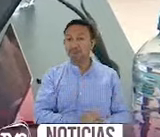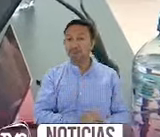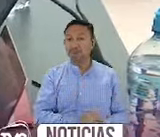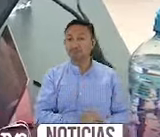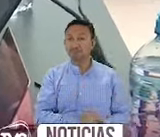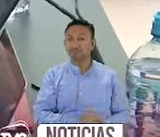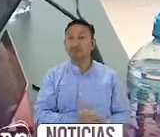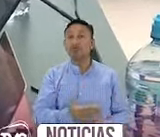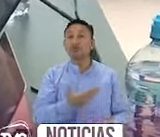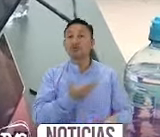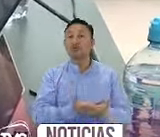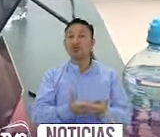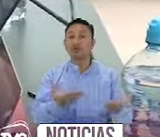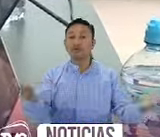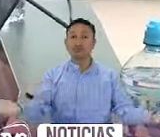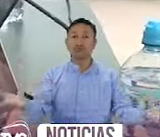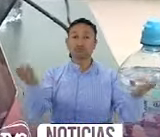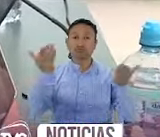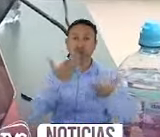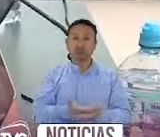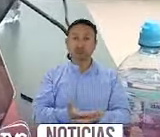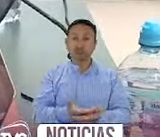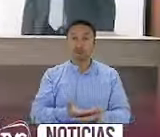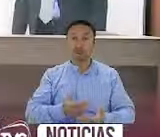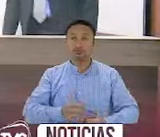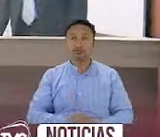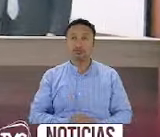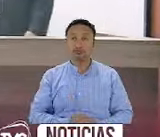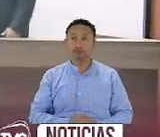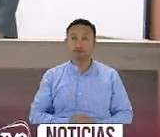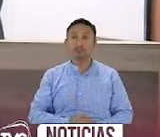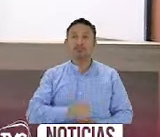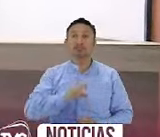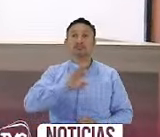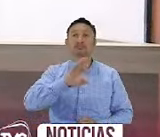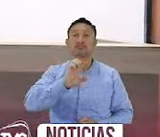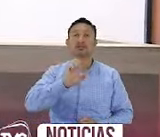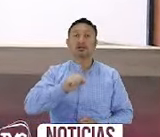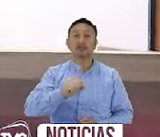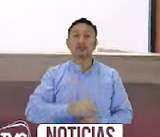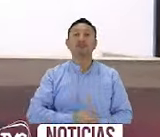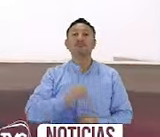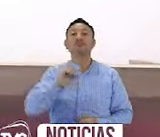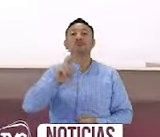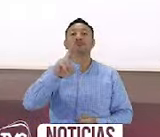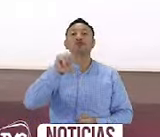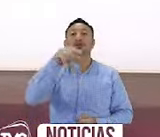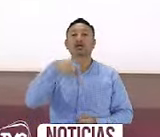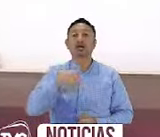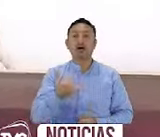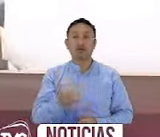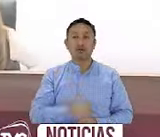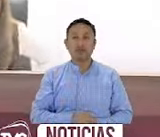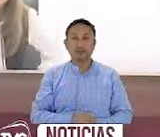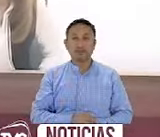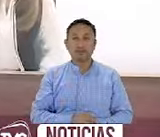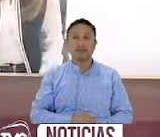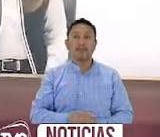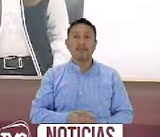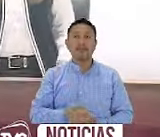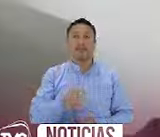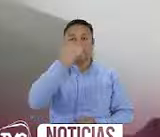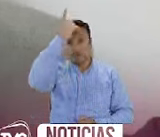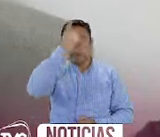de cargo y descargo, el juez del TCE, Guillermo Ortega, deberá emitir un proyecto de sentencia de primera instancia.